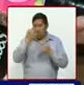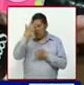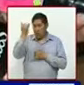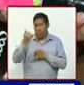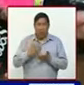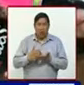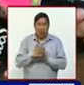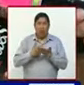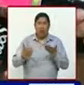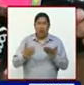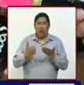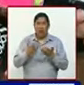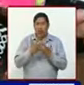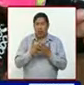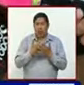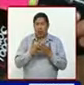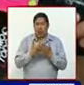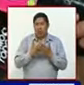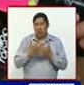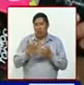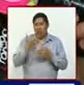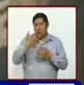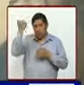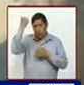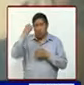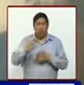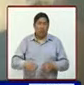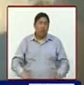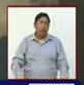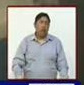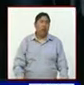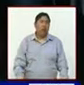por parte del régimen penitenciario también al mismo de esta sala, ¿no?